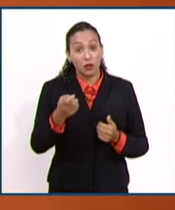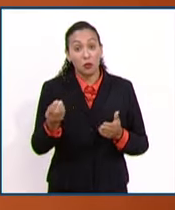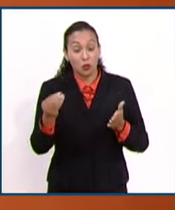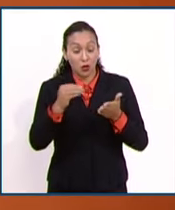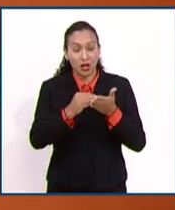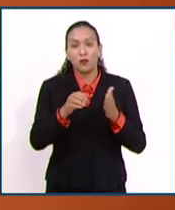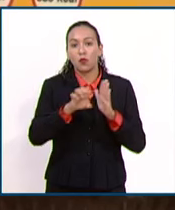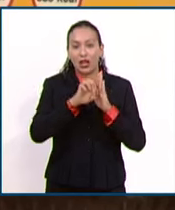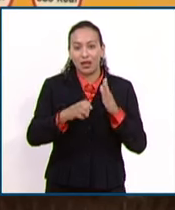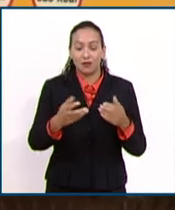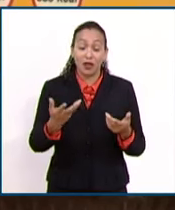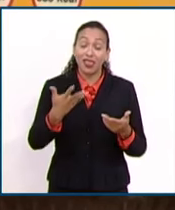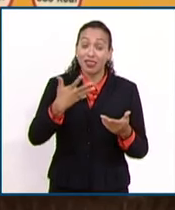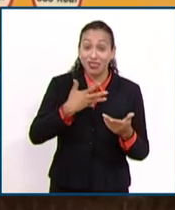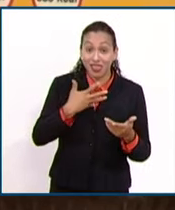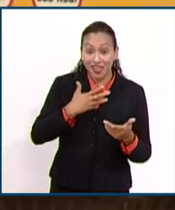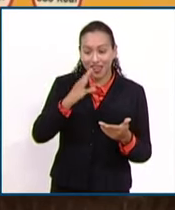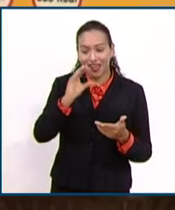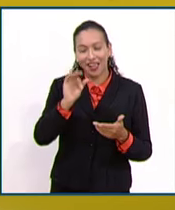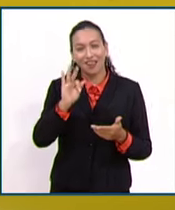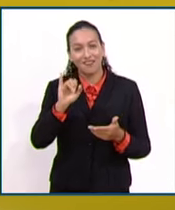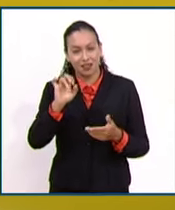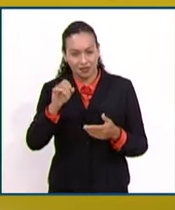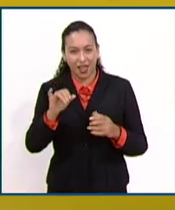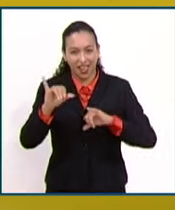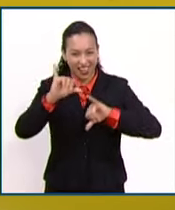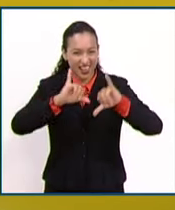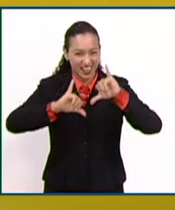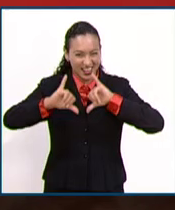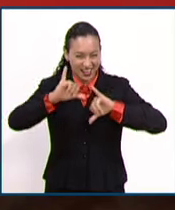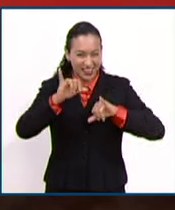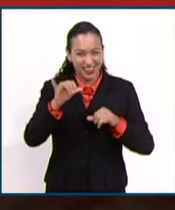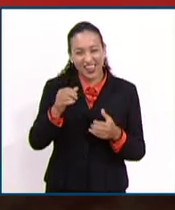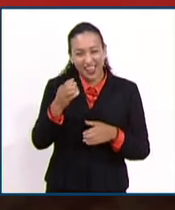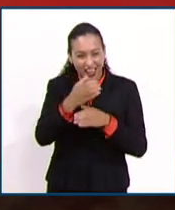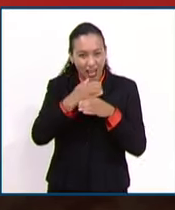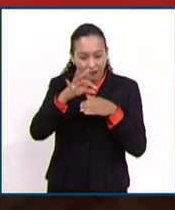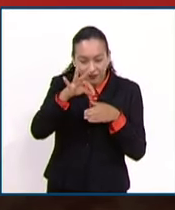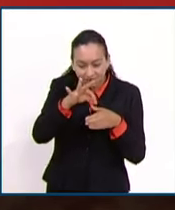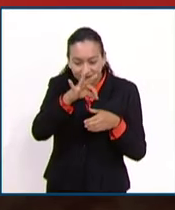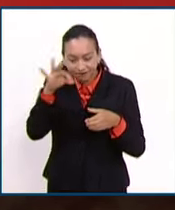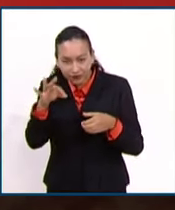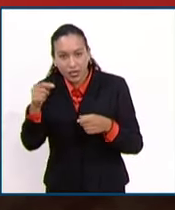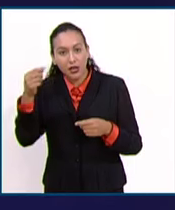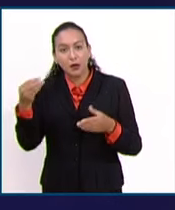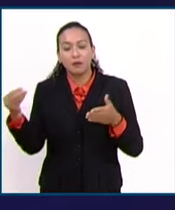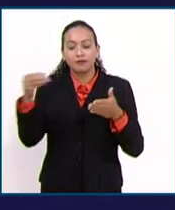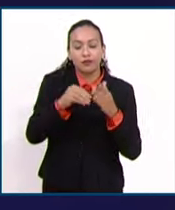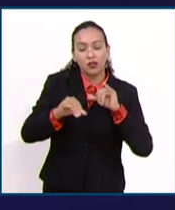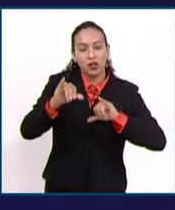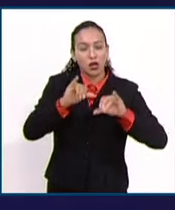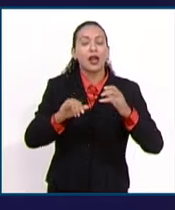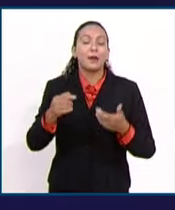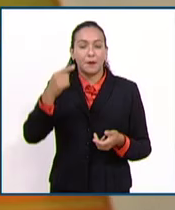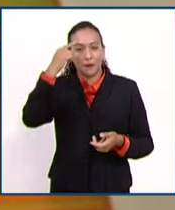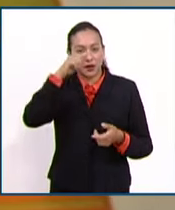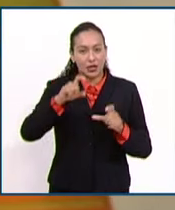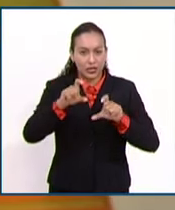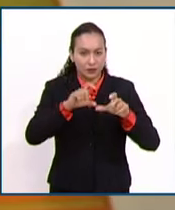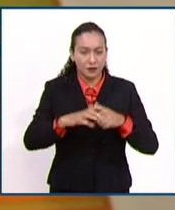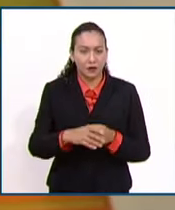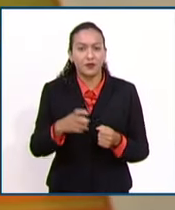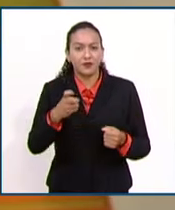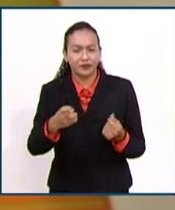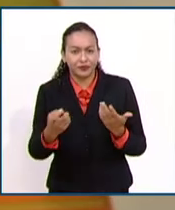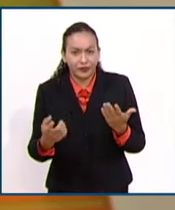leyenda "contiene cafeína, evitar niños" para productos preenvasados con cafeína adicionada, no incurre en un trato injustificado